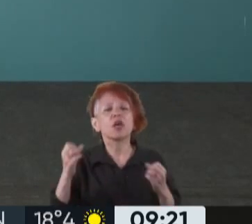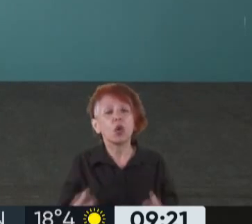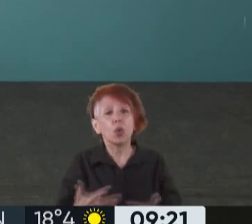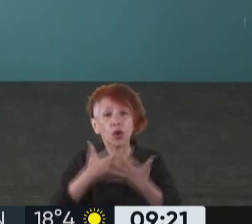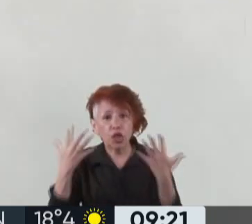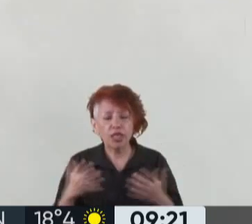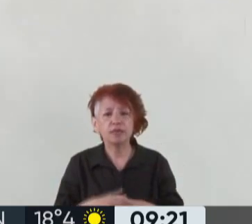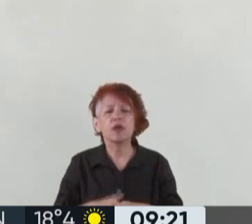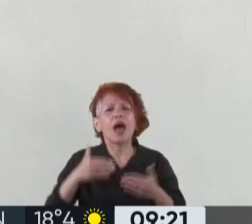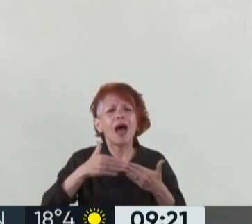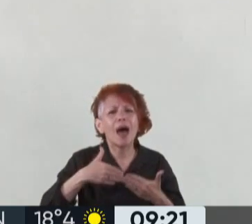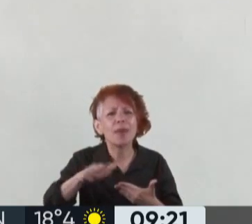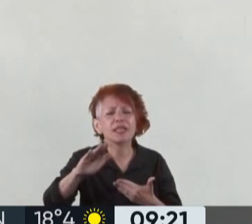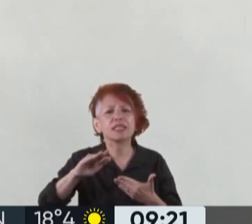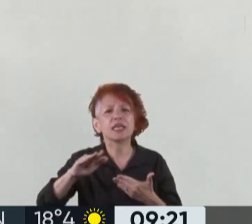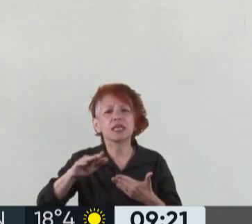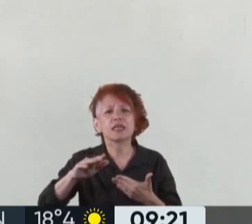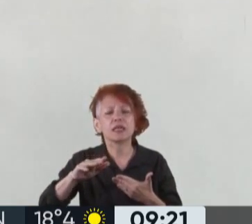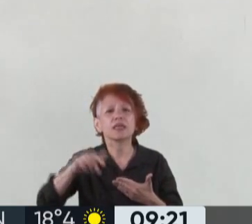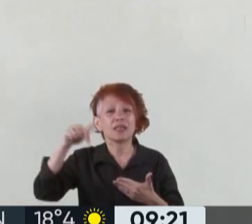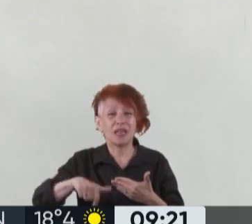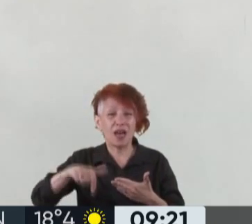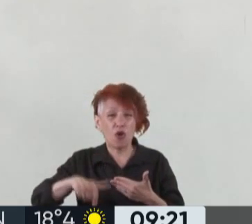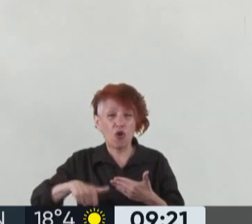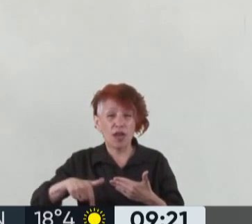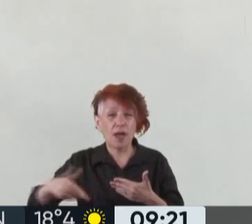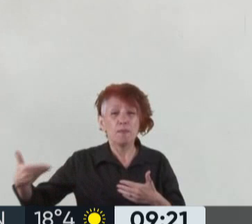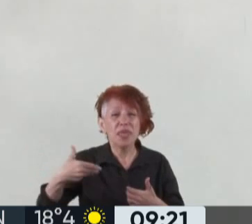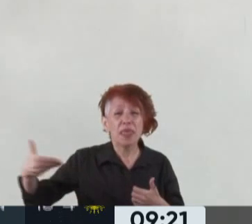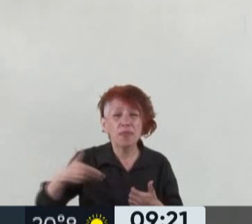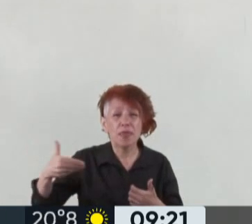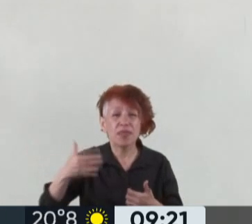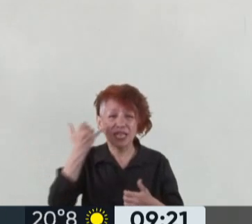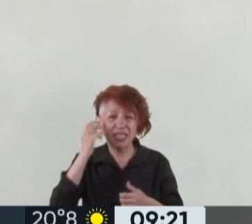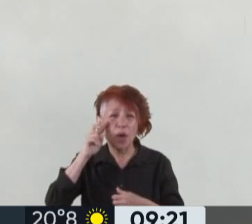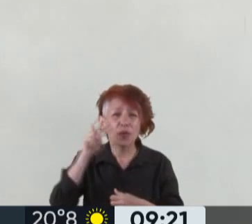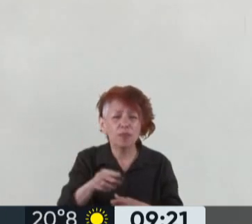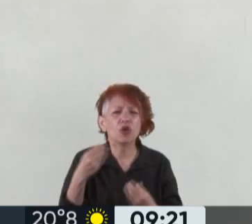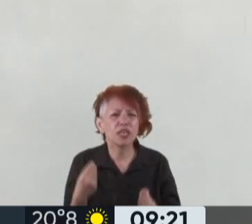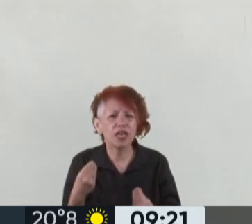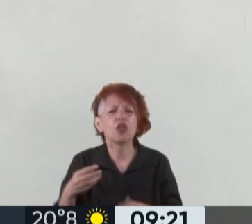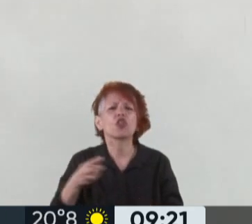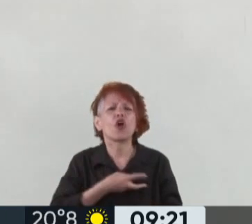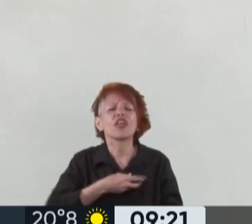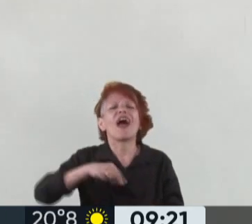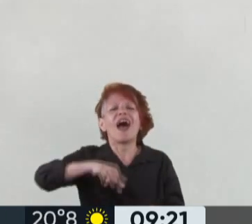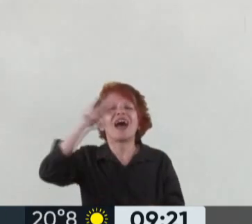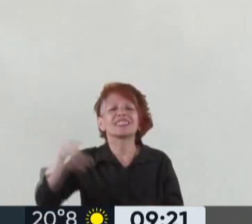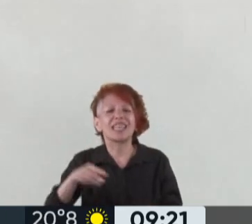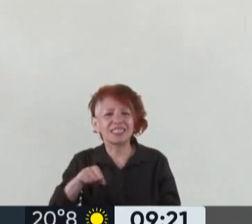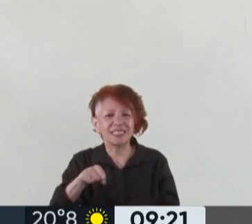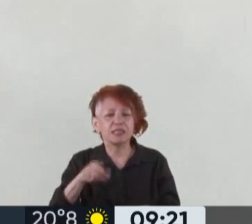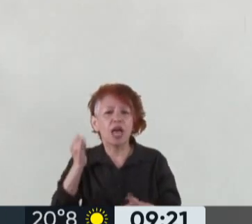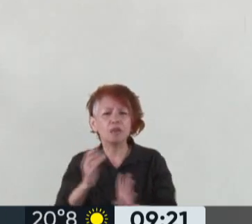buenos días. A partir de la demanda que existe en estos días y que se visibilizó en las filas del ANSES, ¿el gobierno